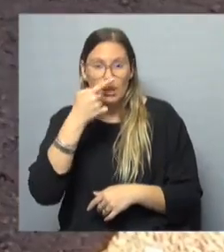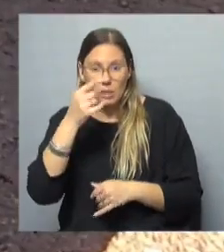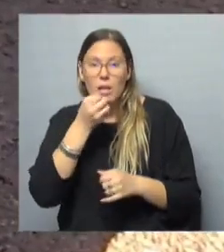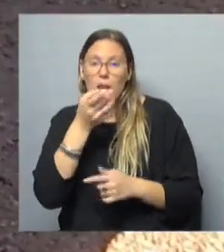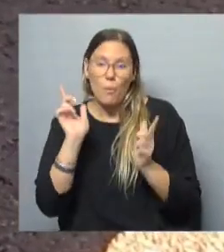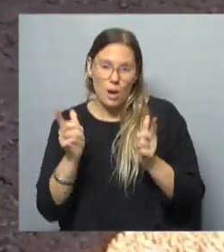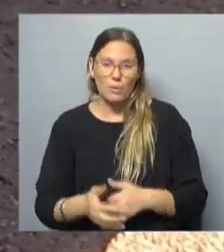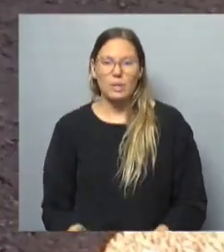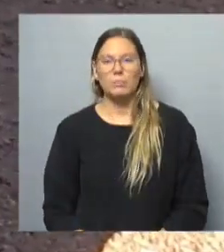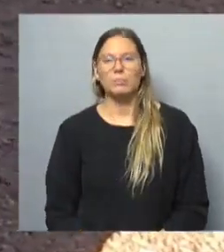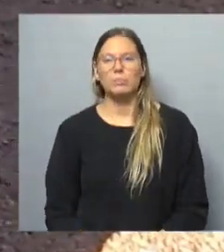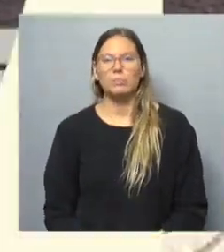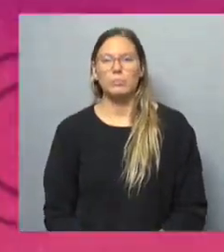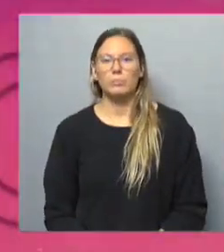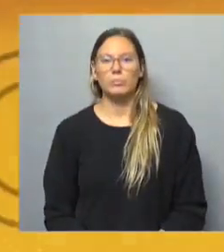la buena onda.